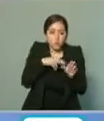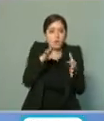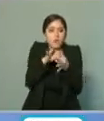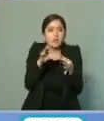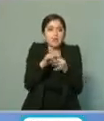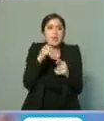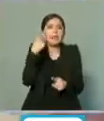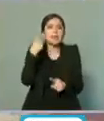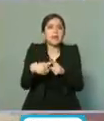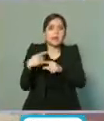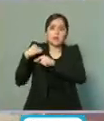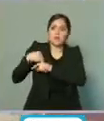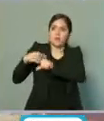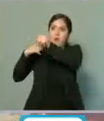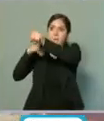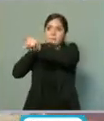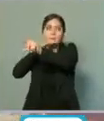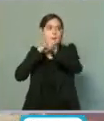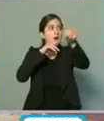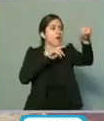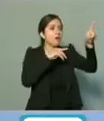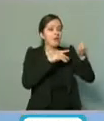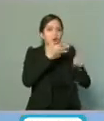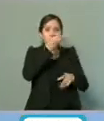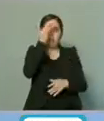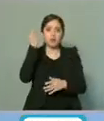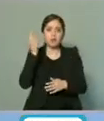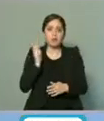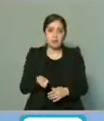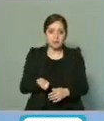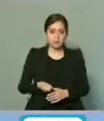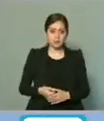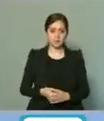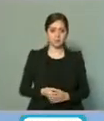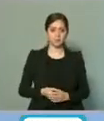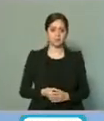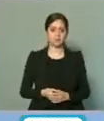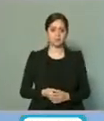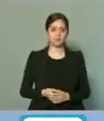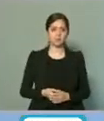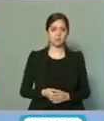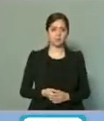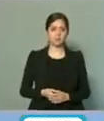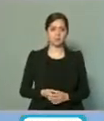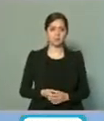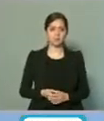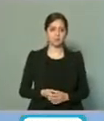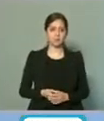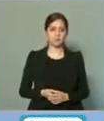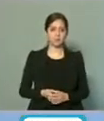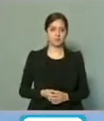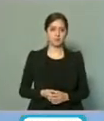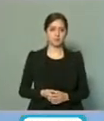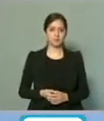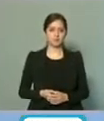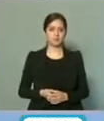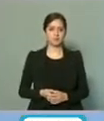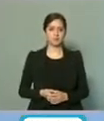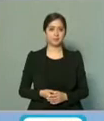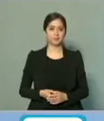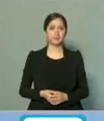es quién dentro de este rol familiar? Es que eso es un poco la situación, ¿no? El vínculo es